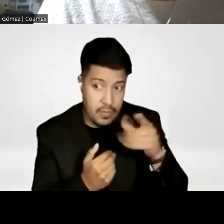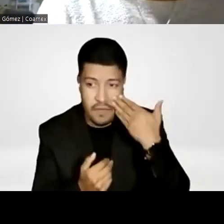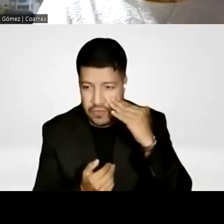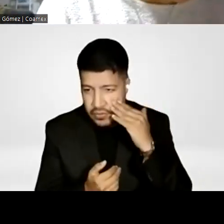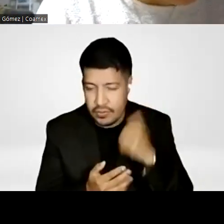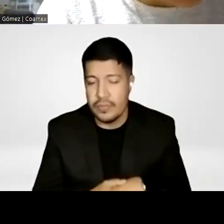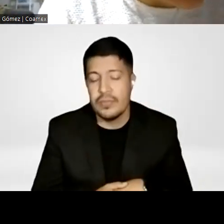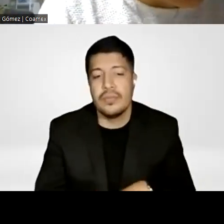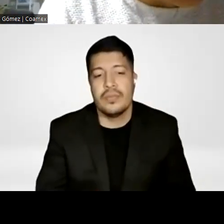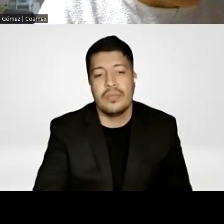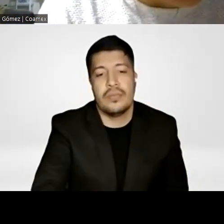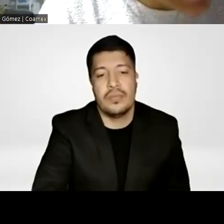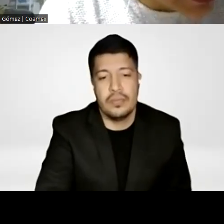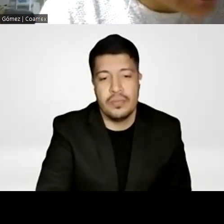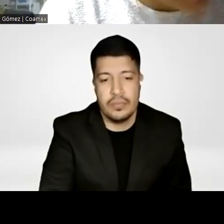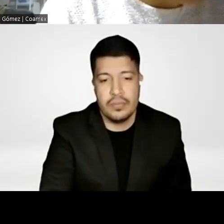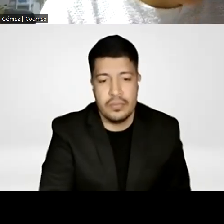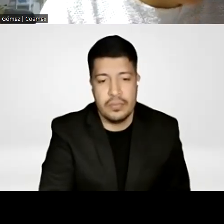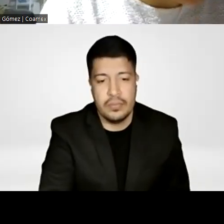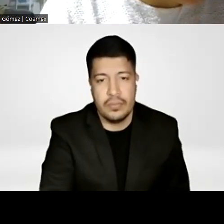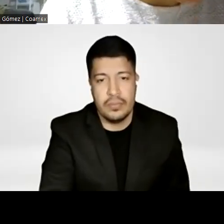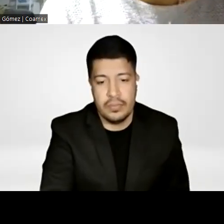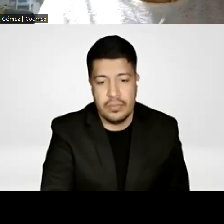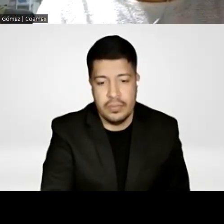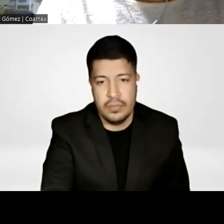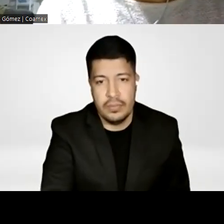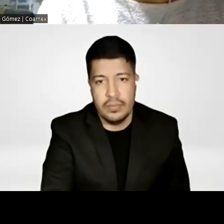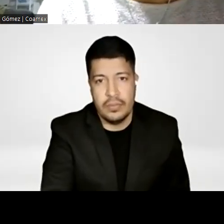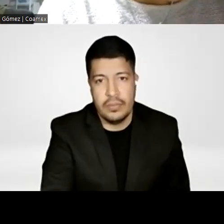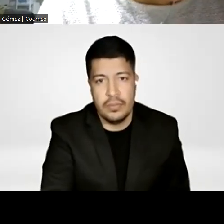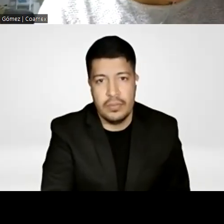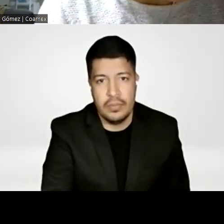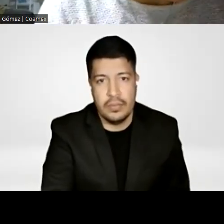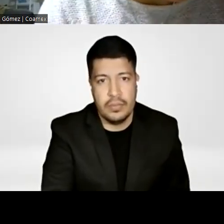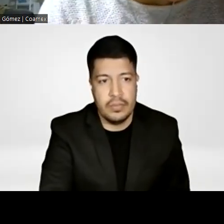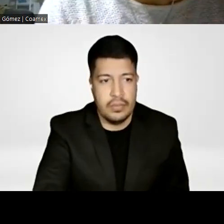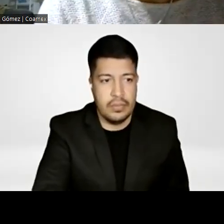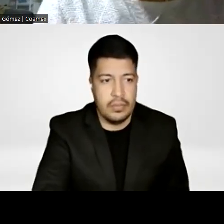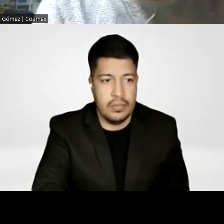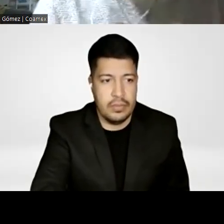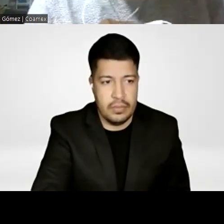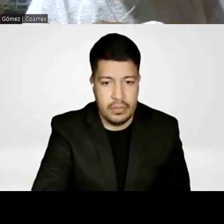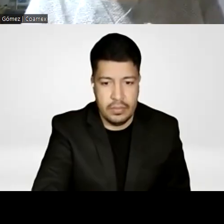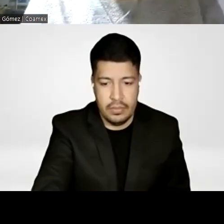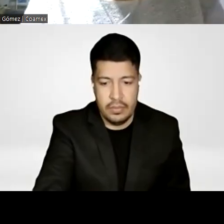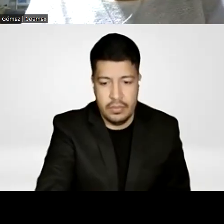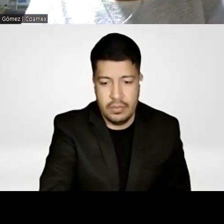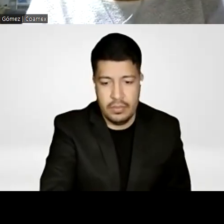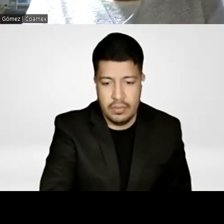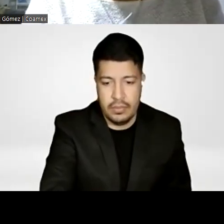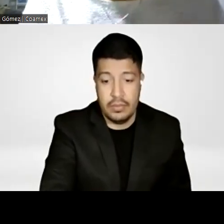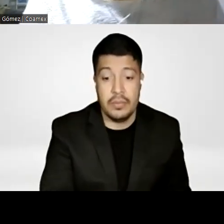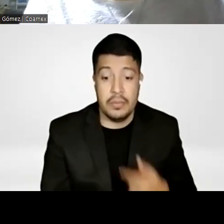Aquí nos expone Liliana Velázquez, su caso dice, mis hijos sufren de estrabismo y aparte ya mi hijo tiene cataratas que se desarrollan